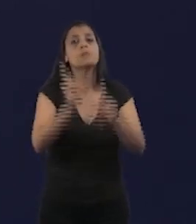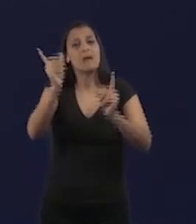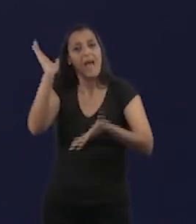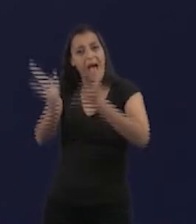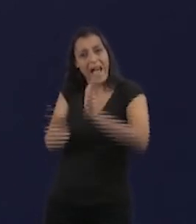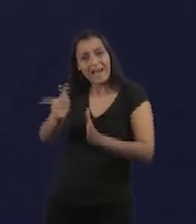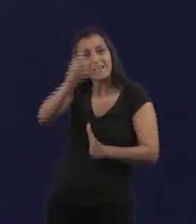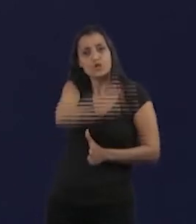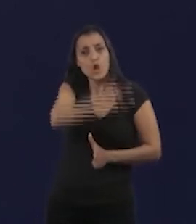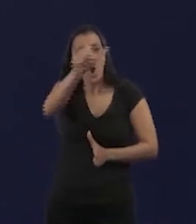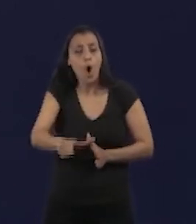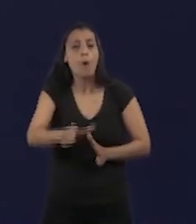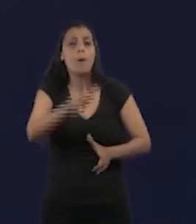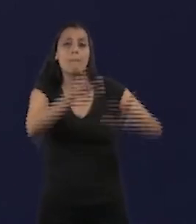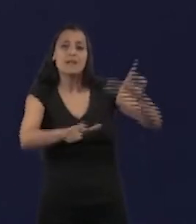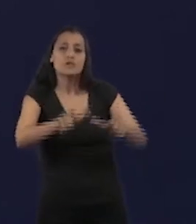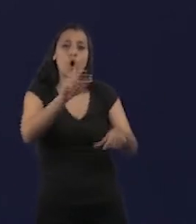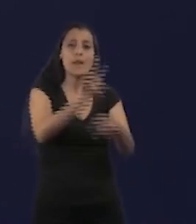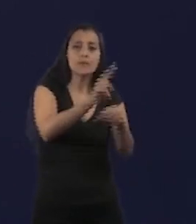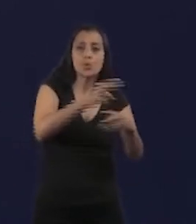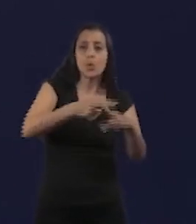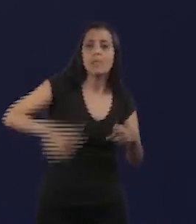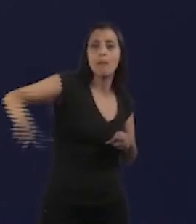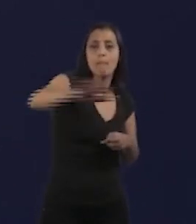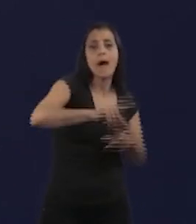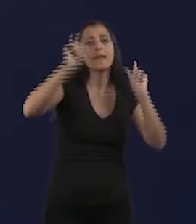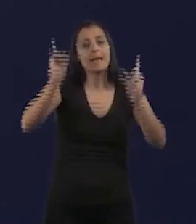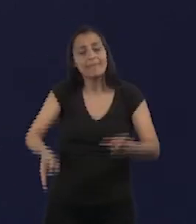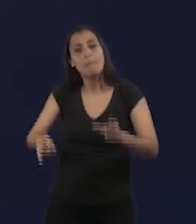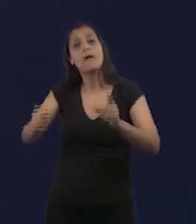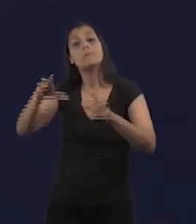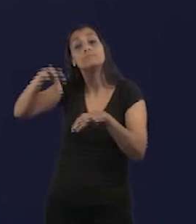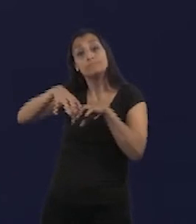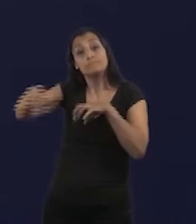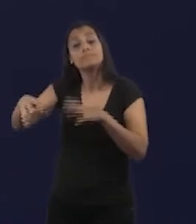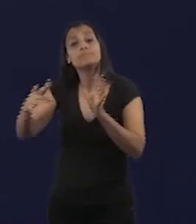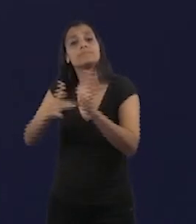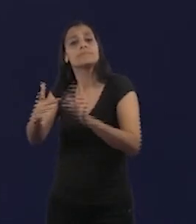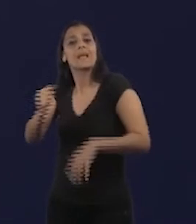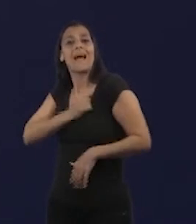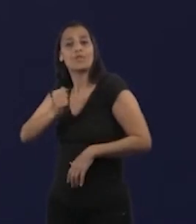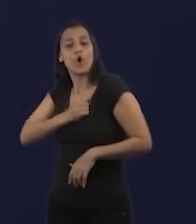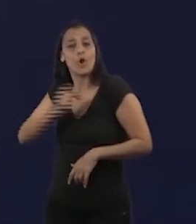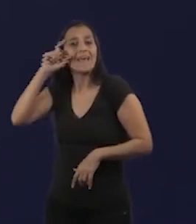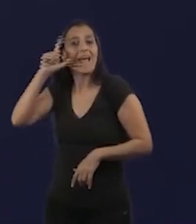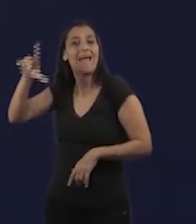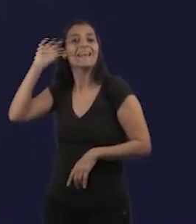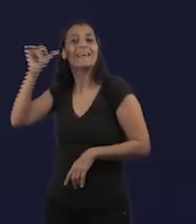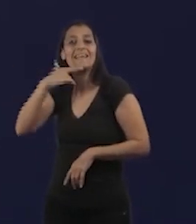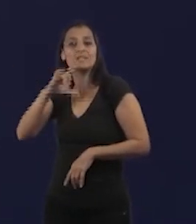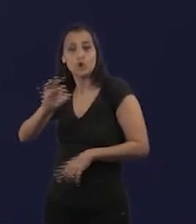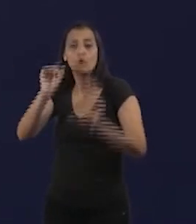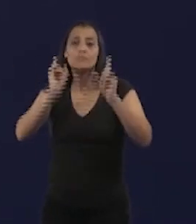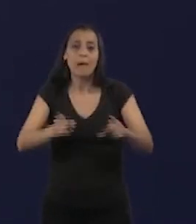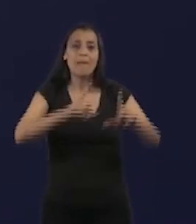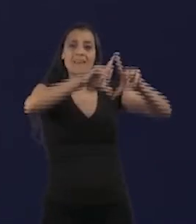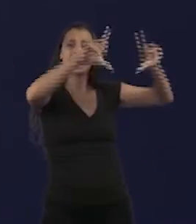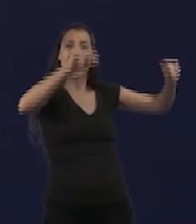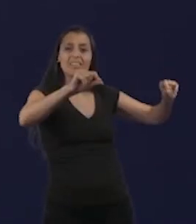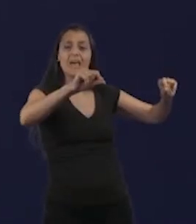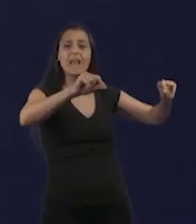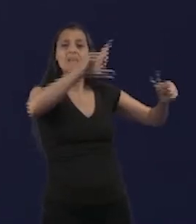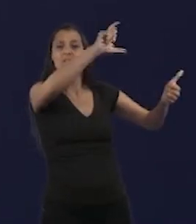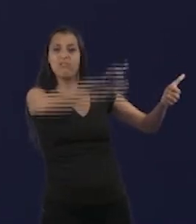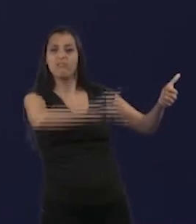guardaparque la destrucción de una obra religiosa católica denominada el Cristo la vandalización de carteles viales con